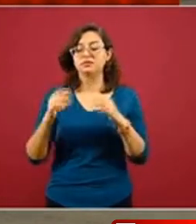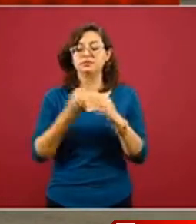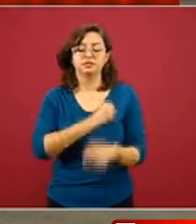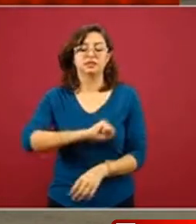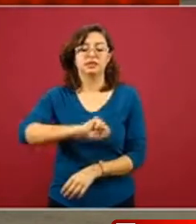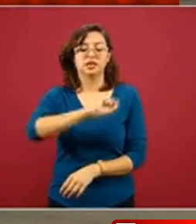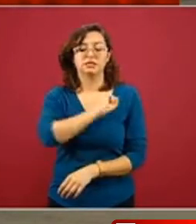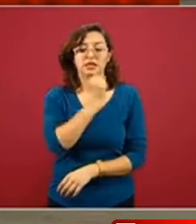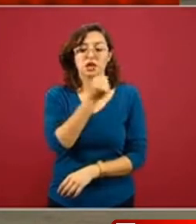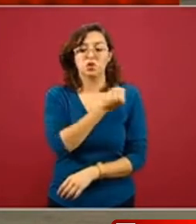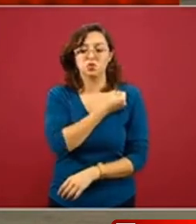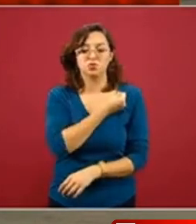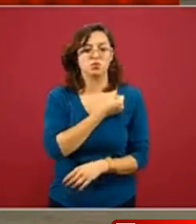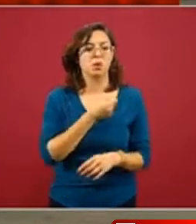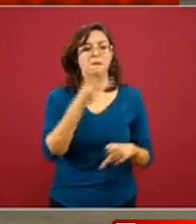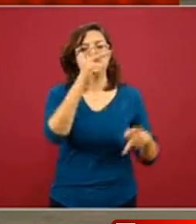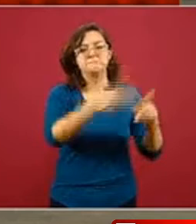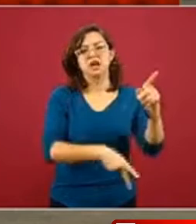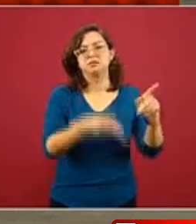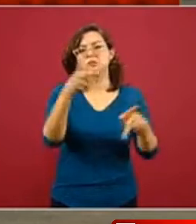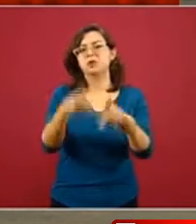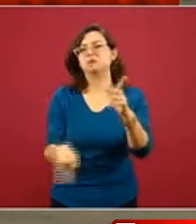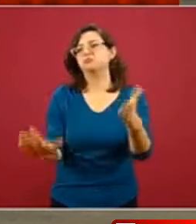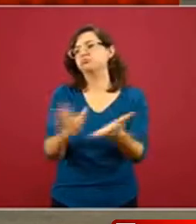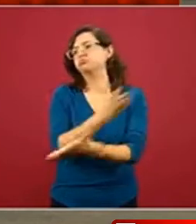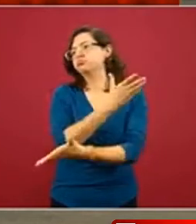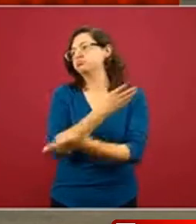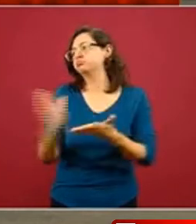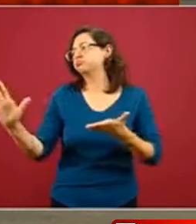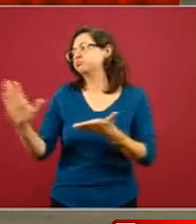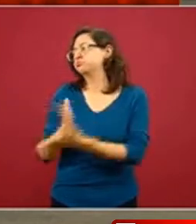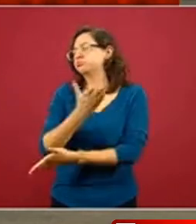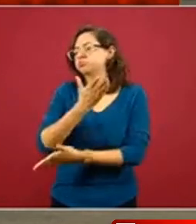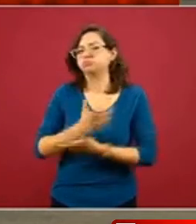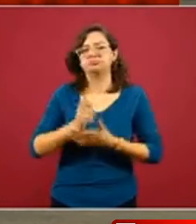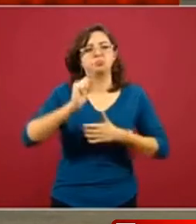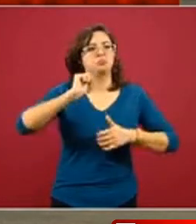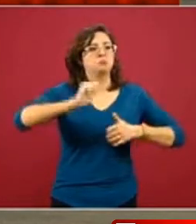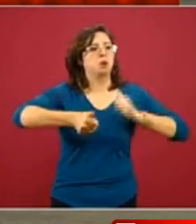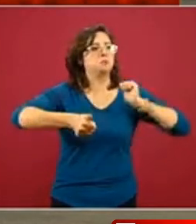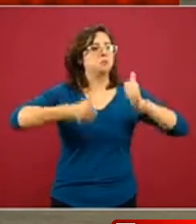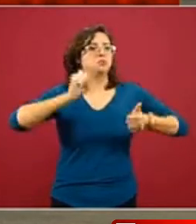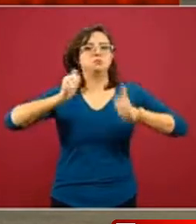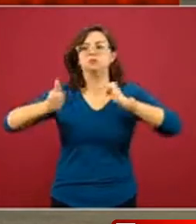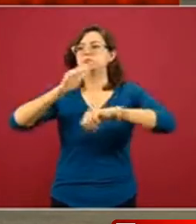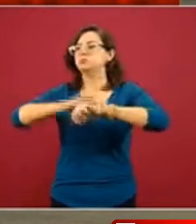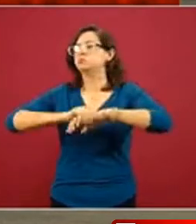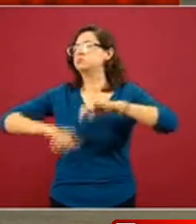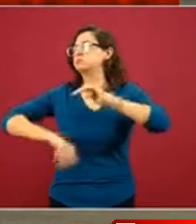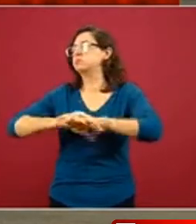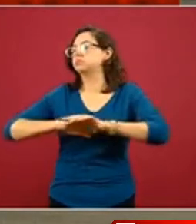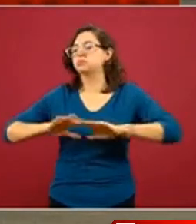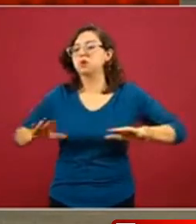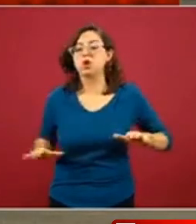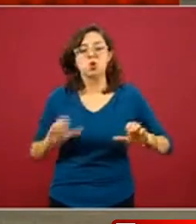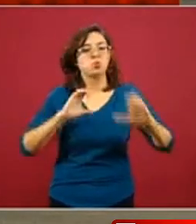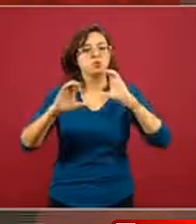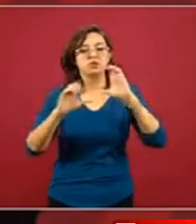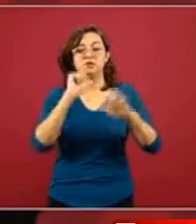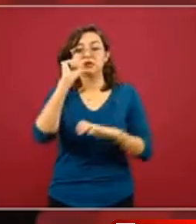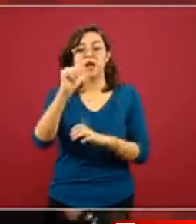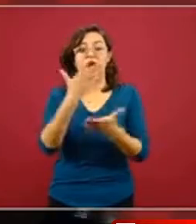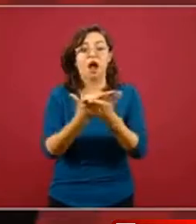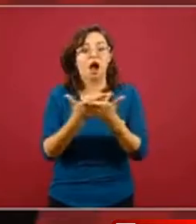habían estado segmentados, cada quien tenía su base de datos, su sistema de información, y no había una comunicación fluida. Hoy estamos muy